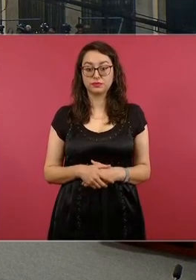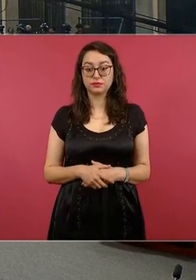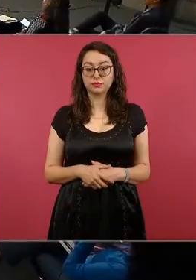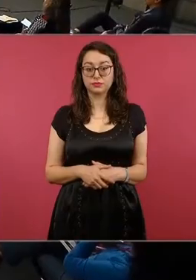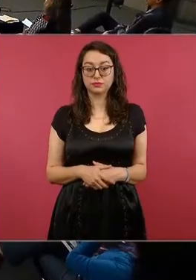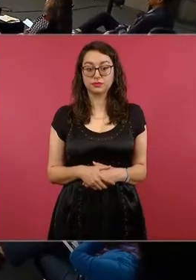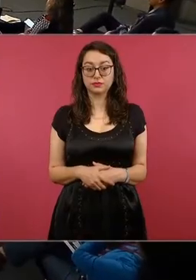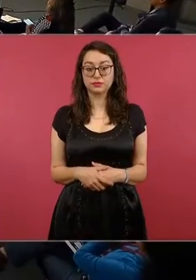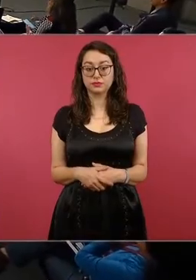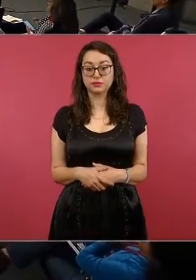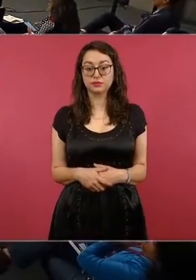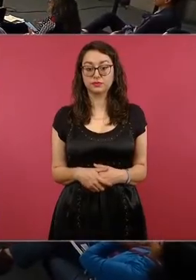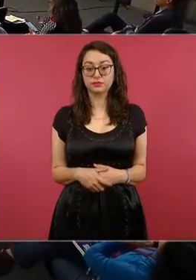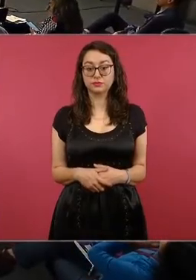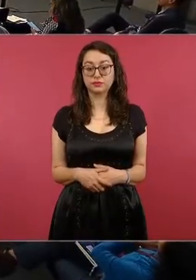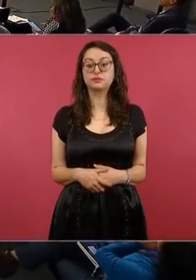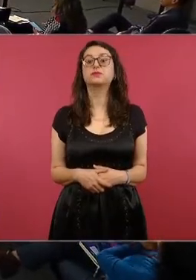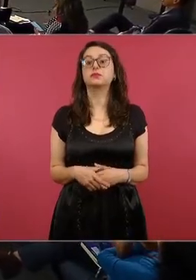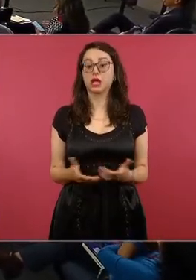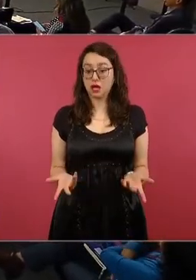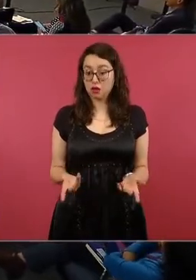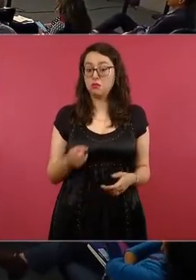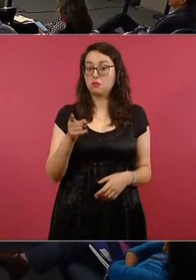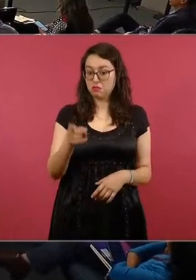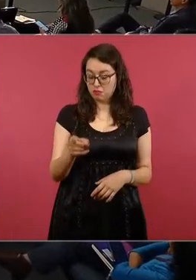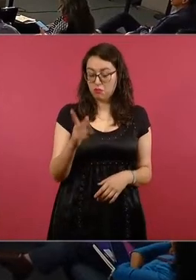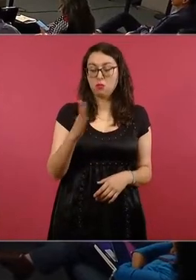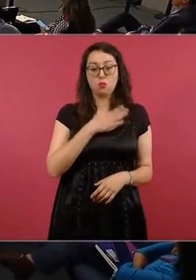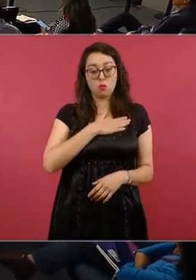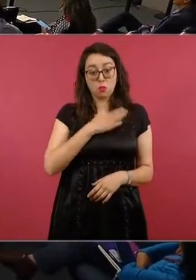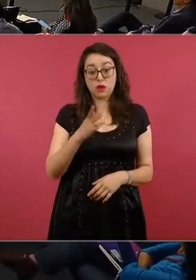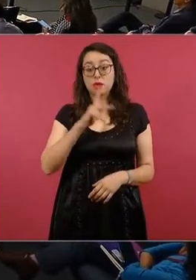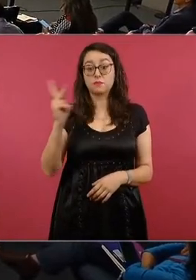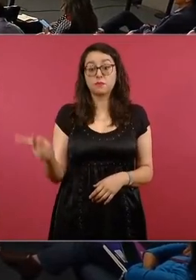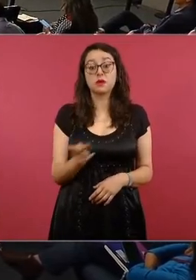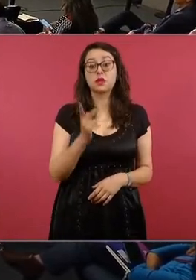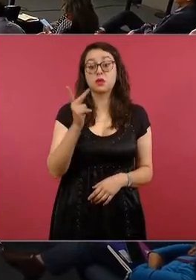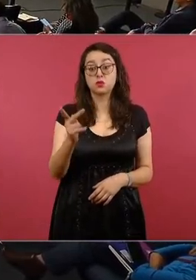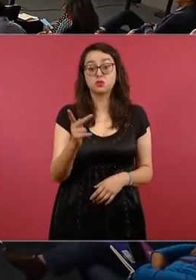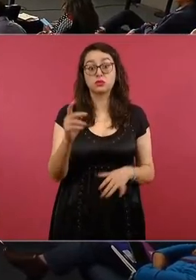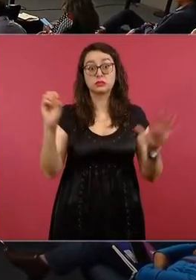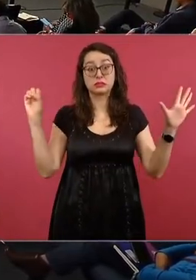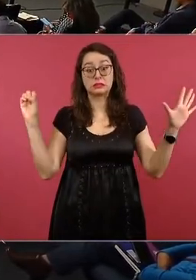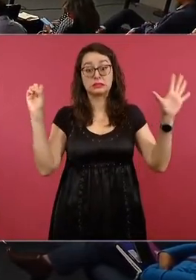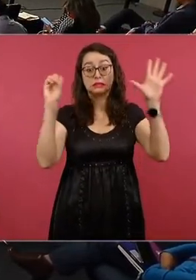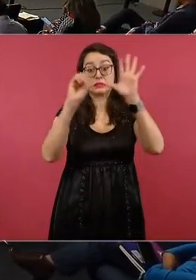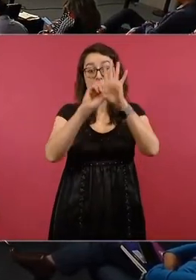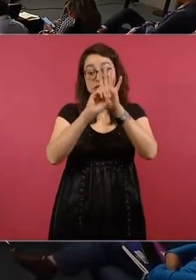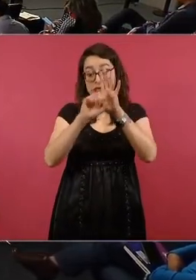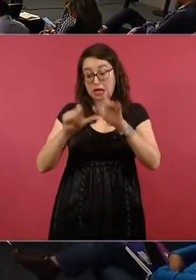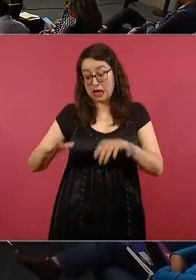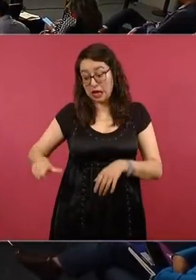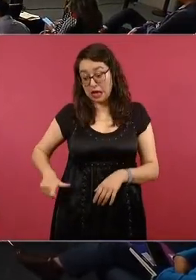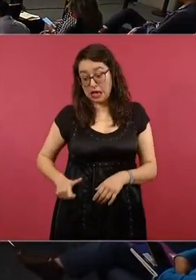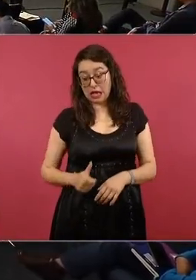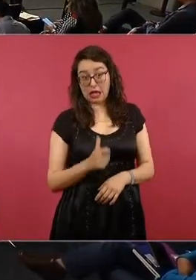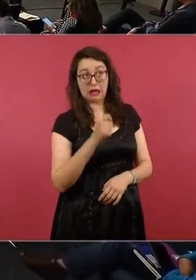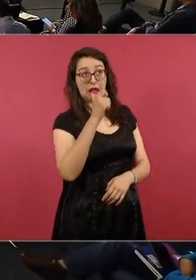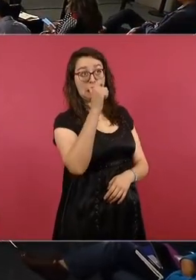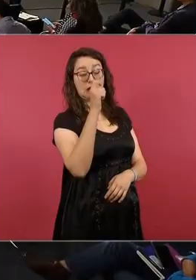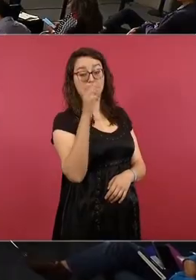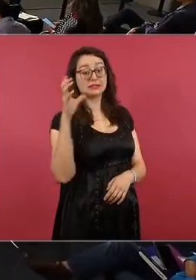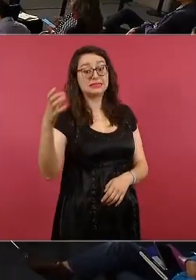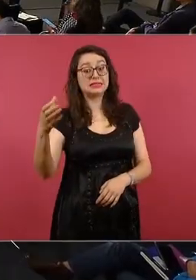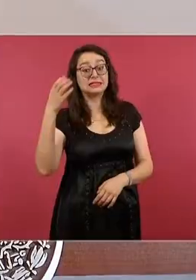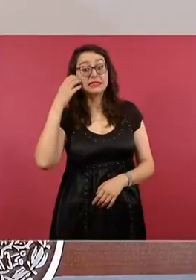Sí, qué bueno que hace esa pregunta. No se debe tampoco tomar foto y estar viendo, o sea, se puede